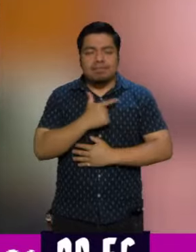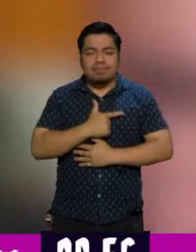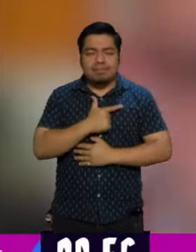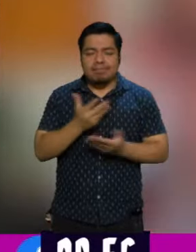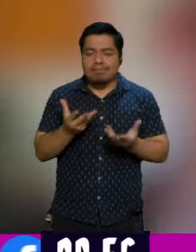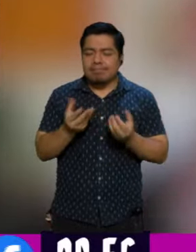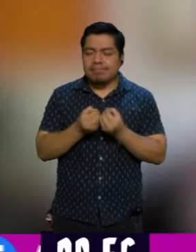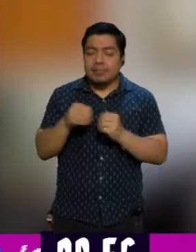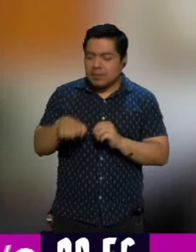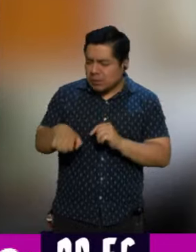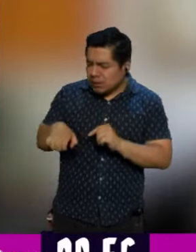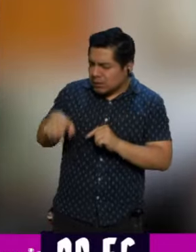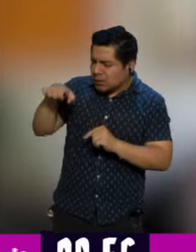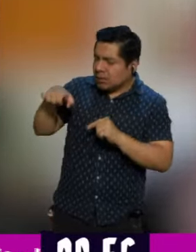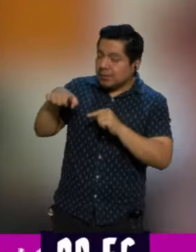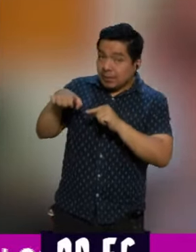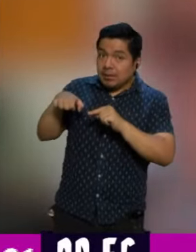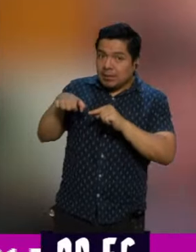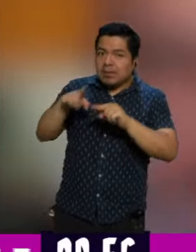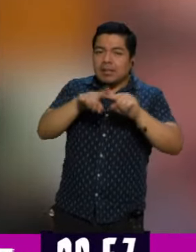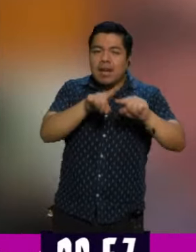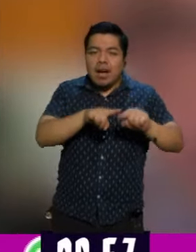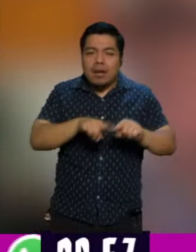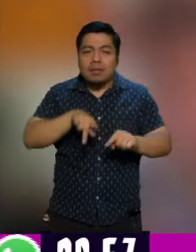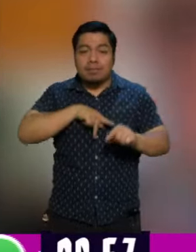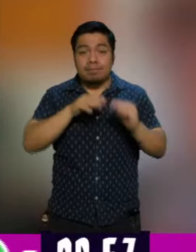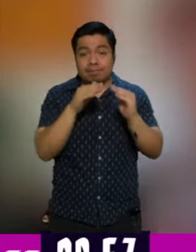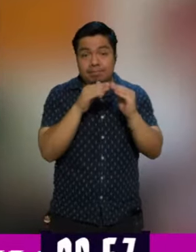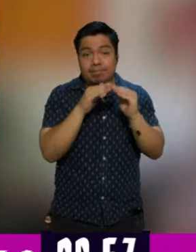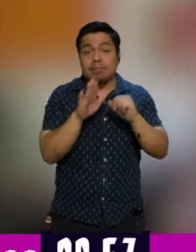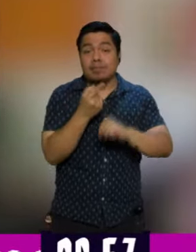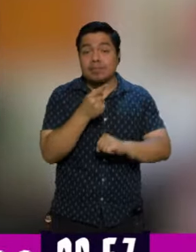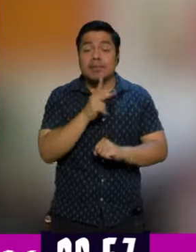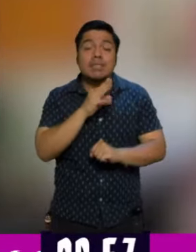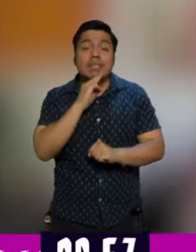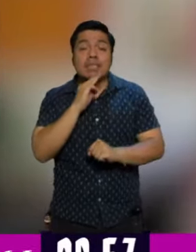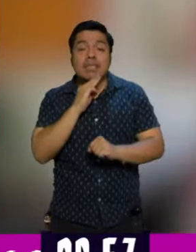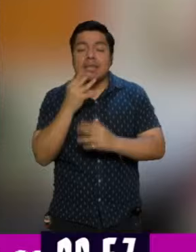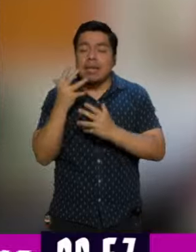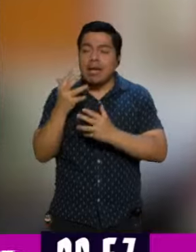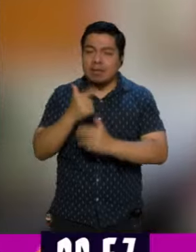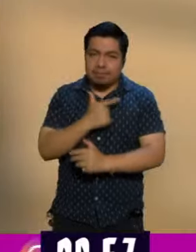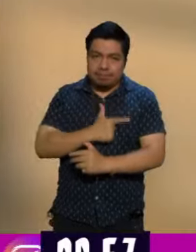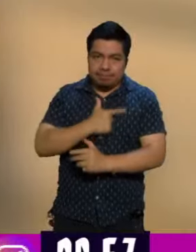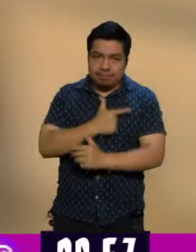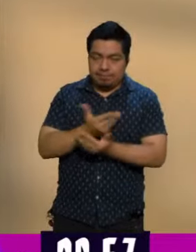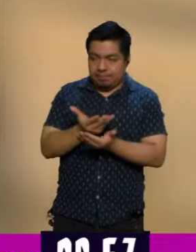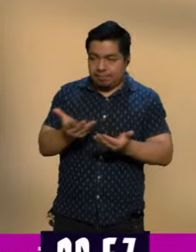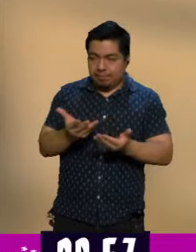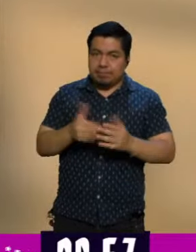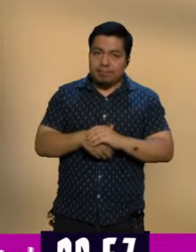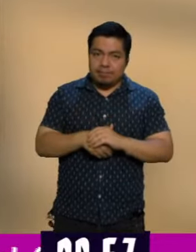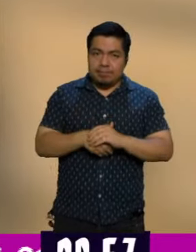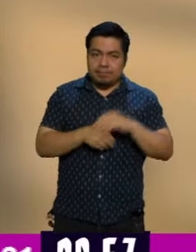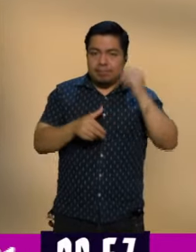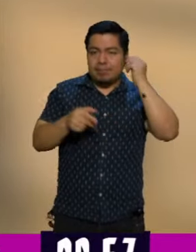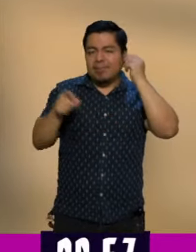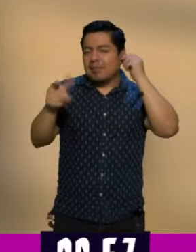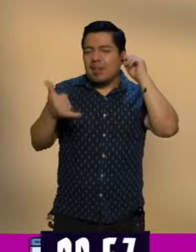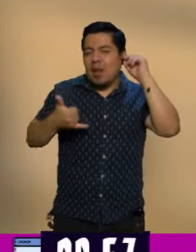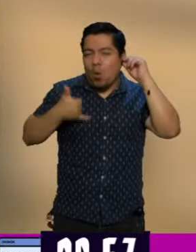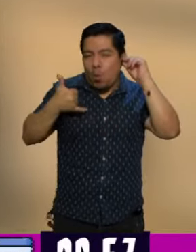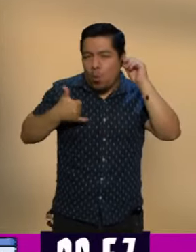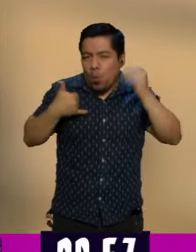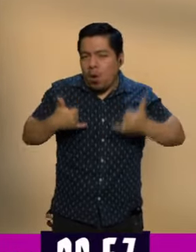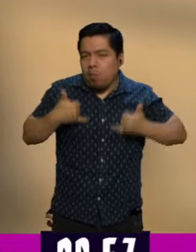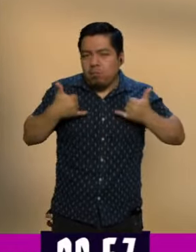you. I grew up watching you on every screen on my house because my mom is the biggest fan in Mexico, I guess. But you were too young to stay up